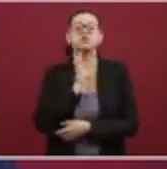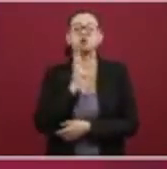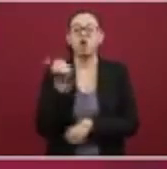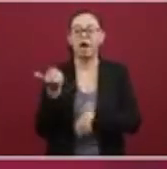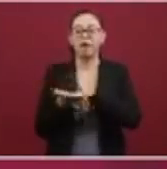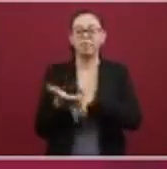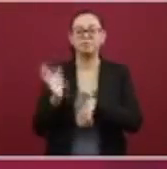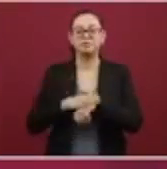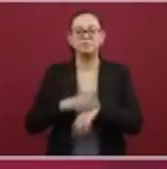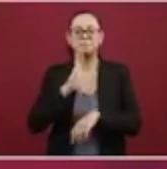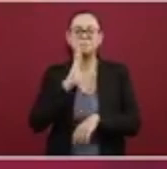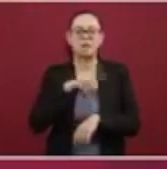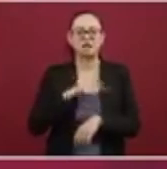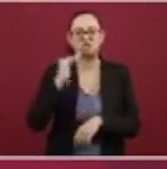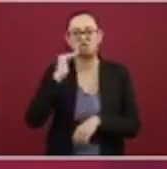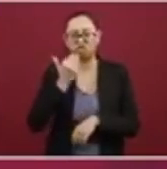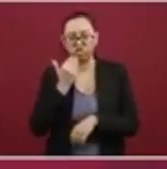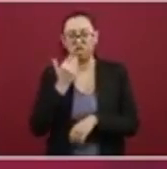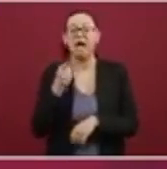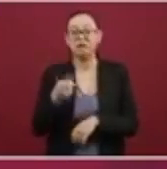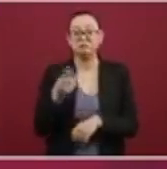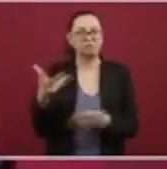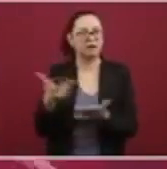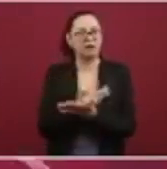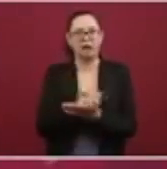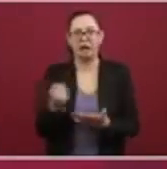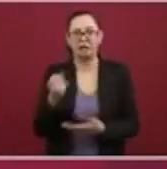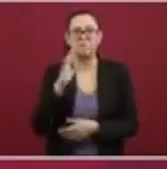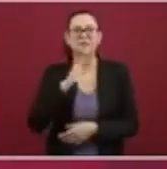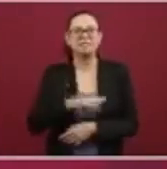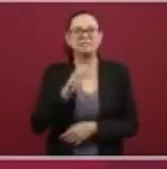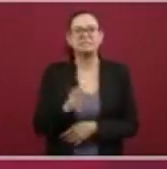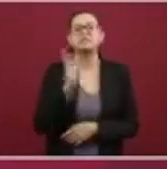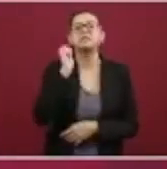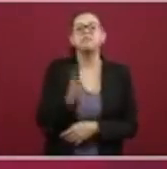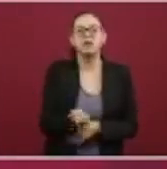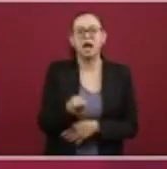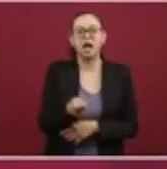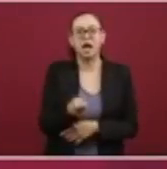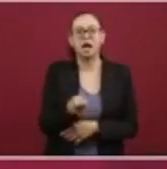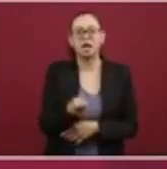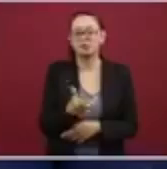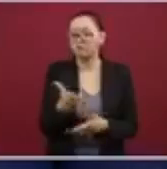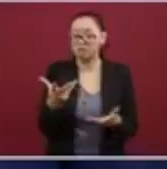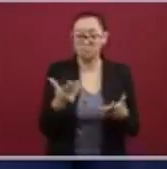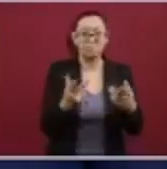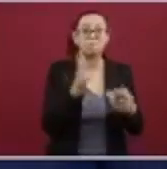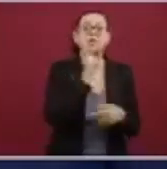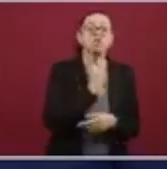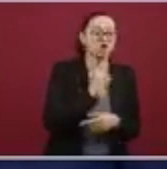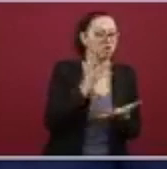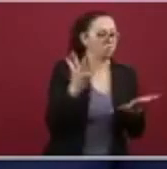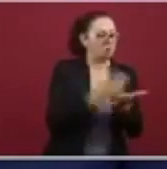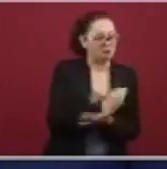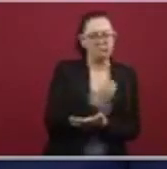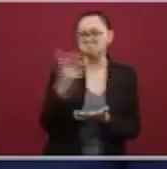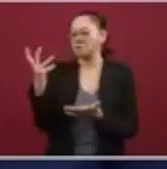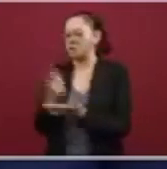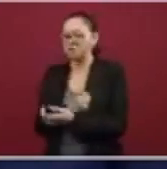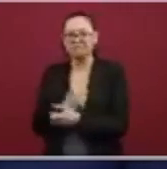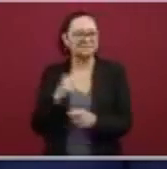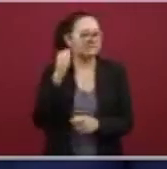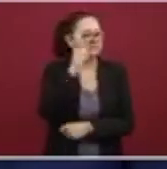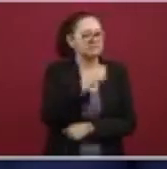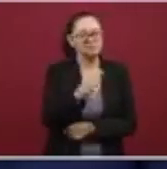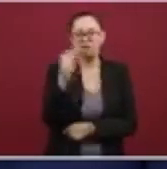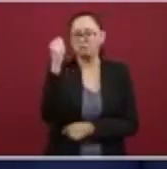O sea que el petróleo siempre es negocio, pero como saquearon tanto